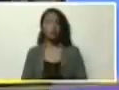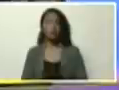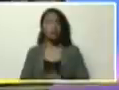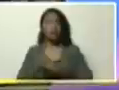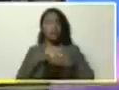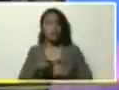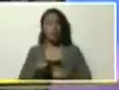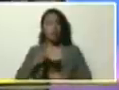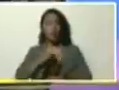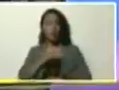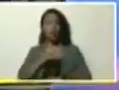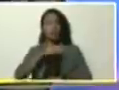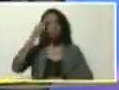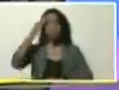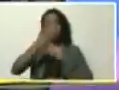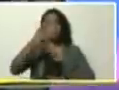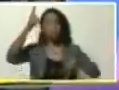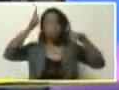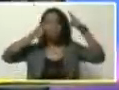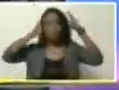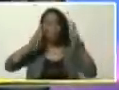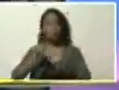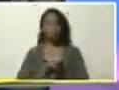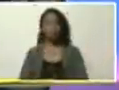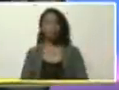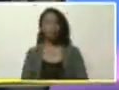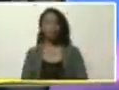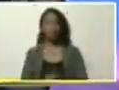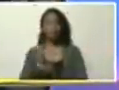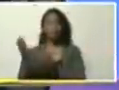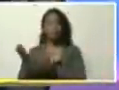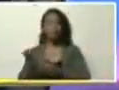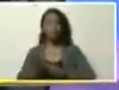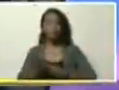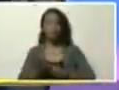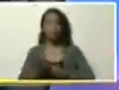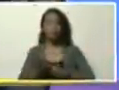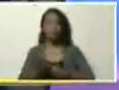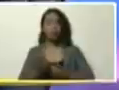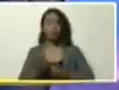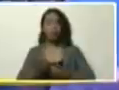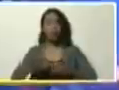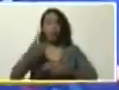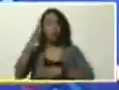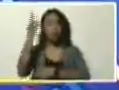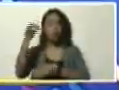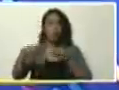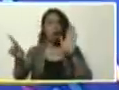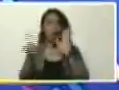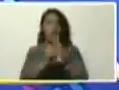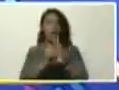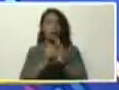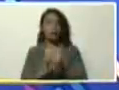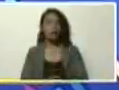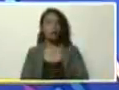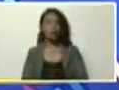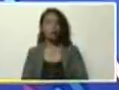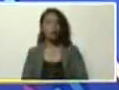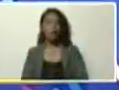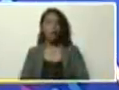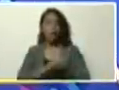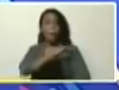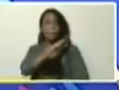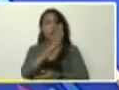hijo de nuestro comandante Chávez, recibe del Consejo Legislativo el